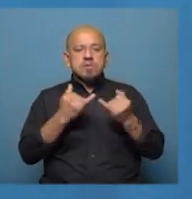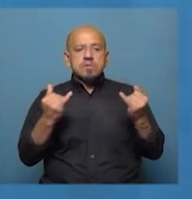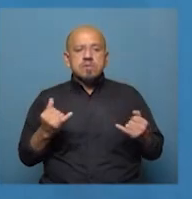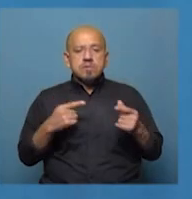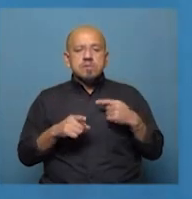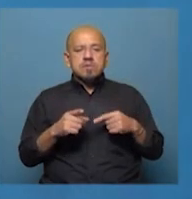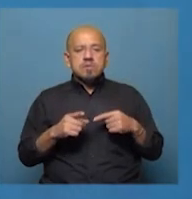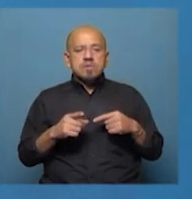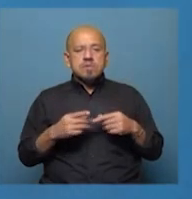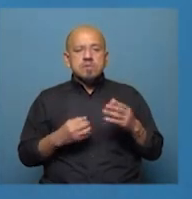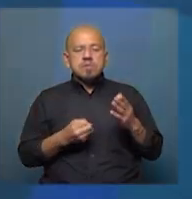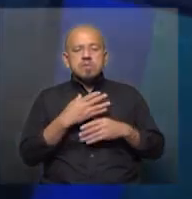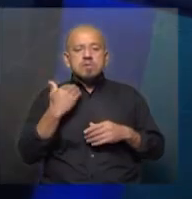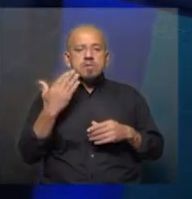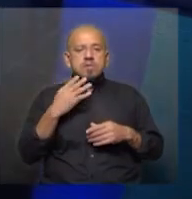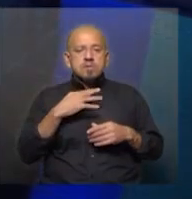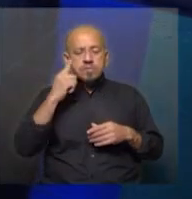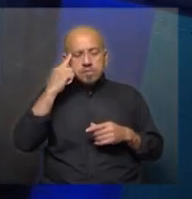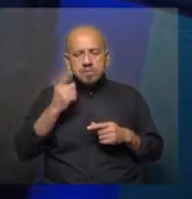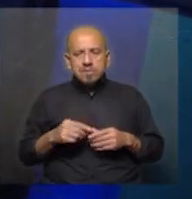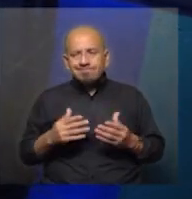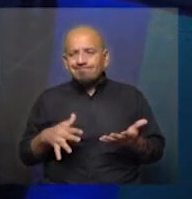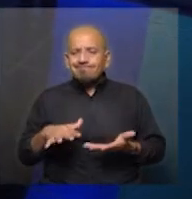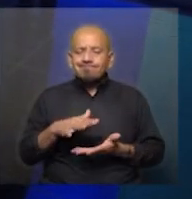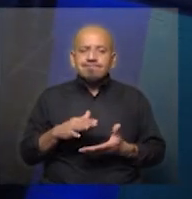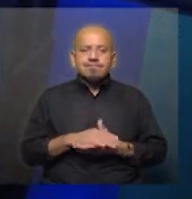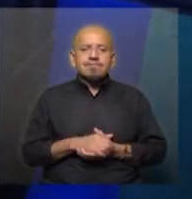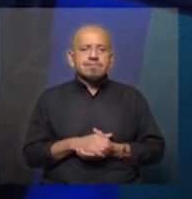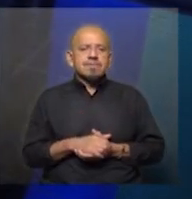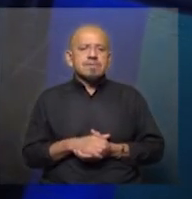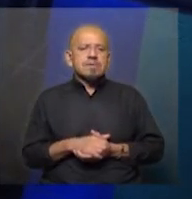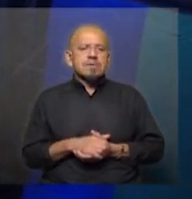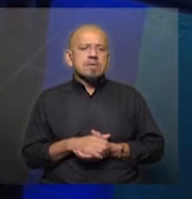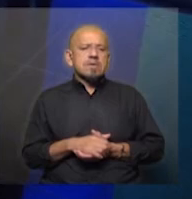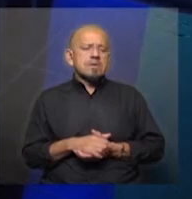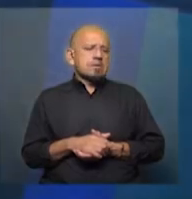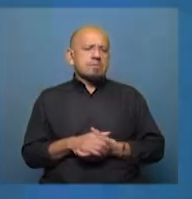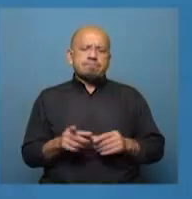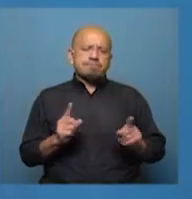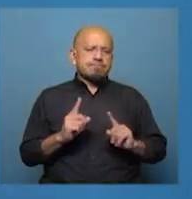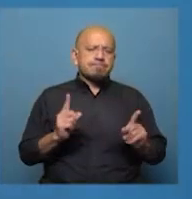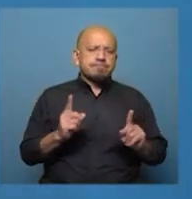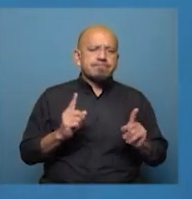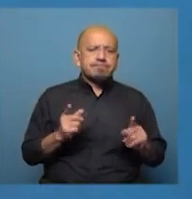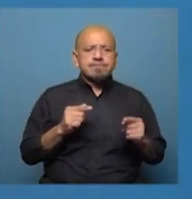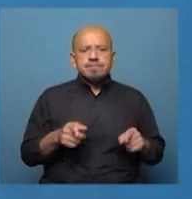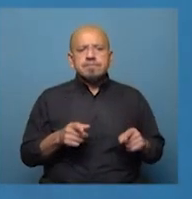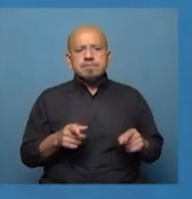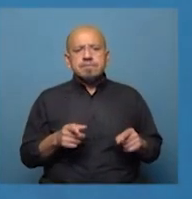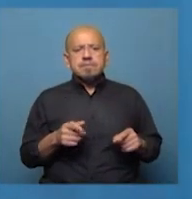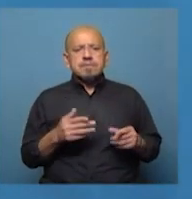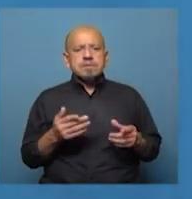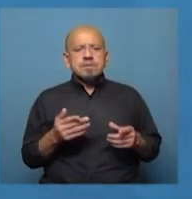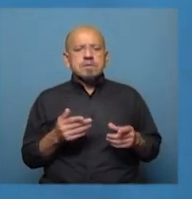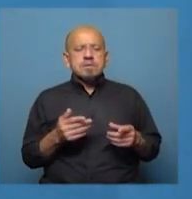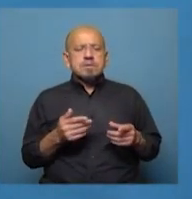a una nueva asamblea general consideras que no manejó bien la situación hoy no creo que no creo que fue justamente en esa interpretación